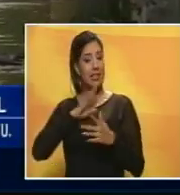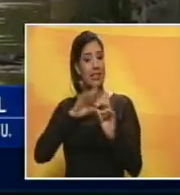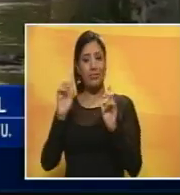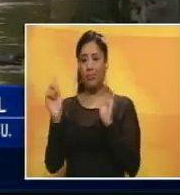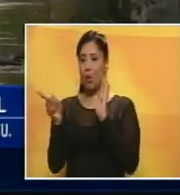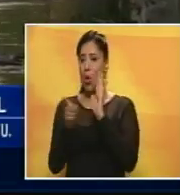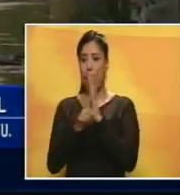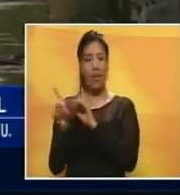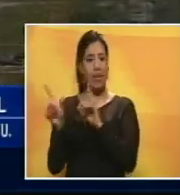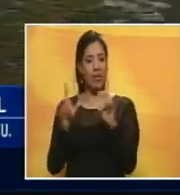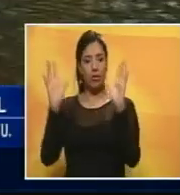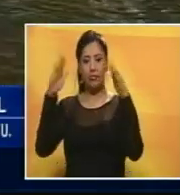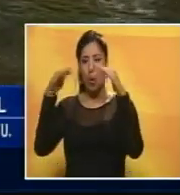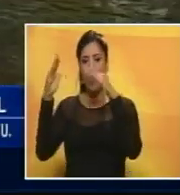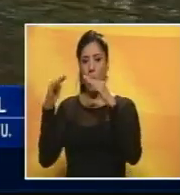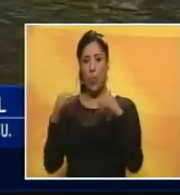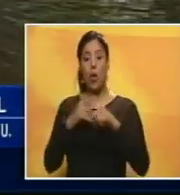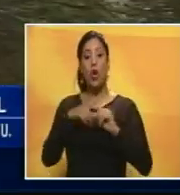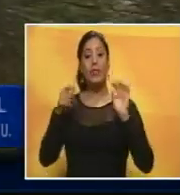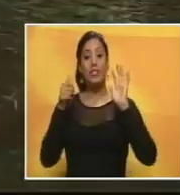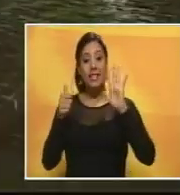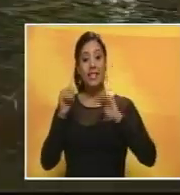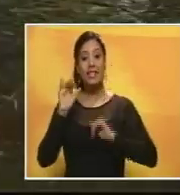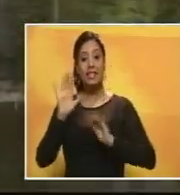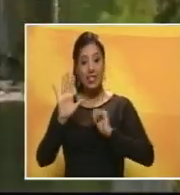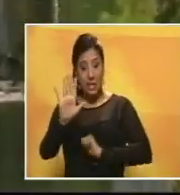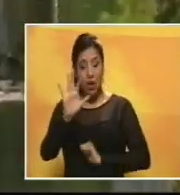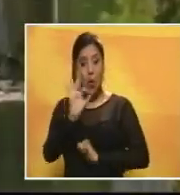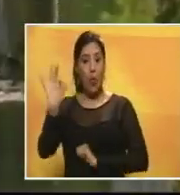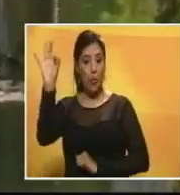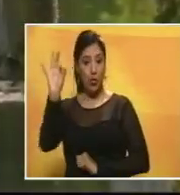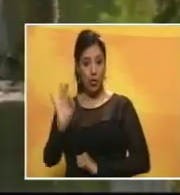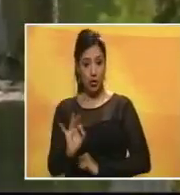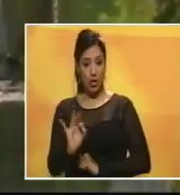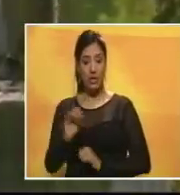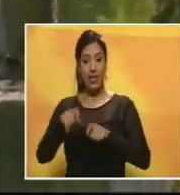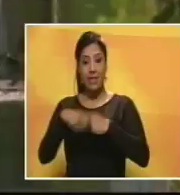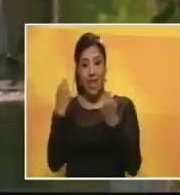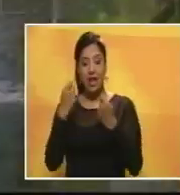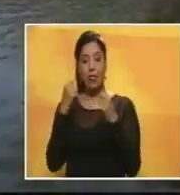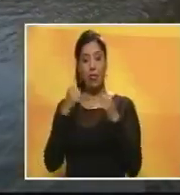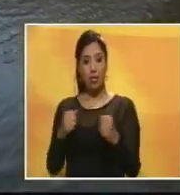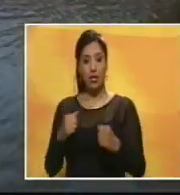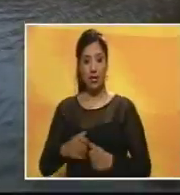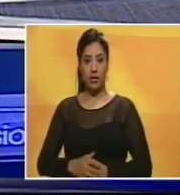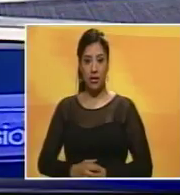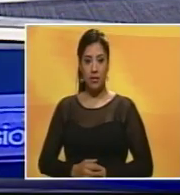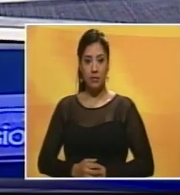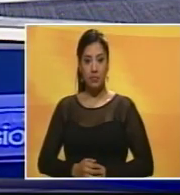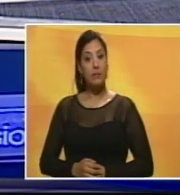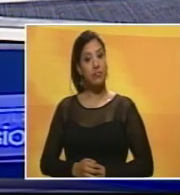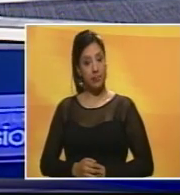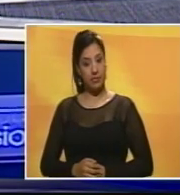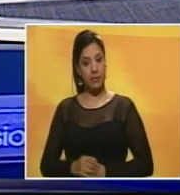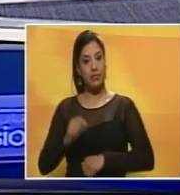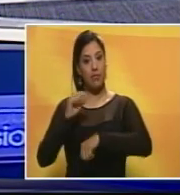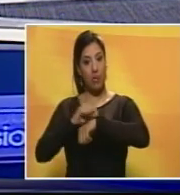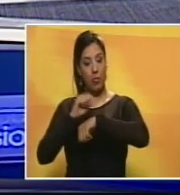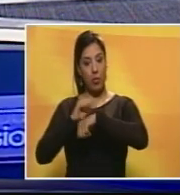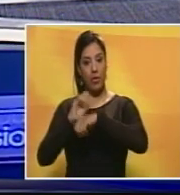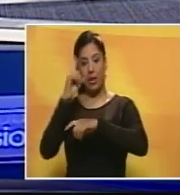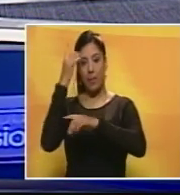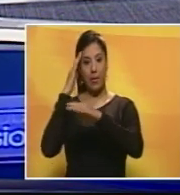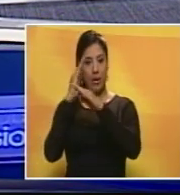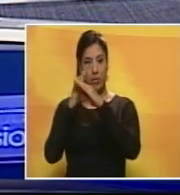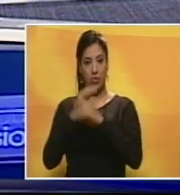quedaron totalmente destruidos y 65% presentan daños severos. Amigos, es momento de